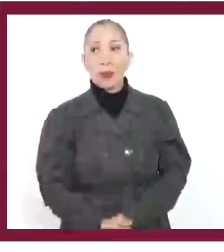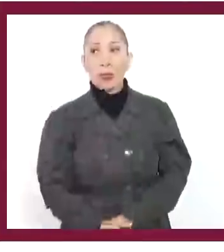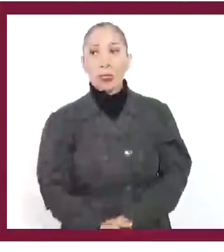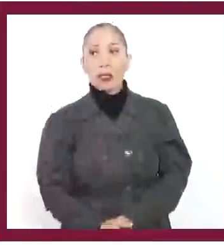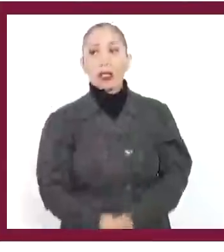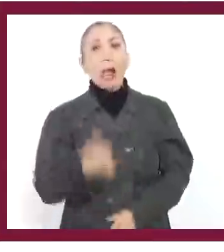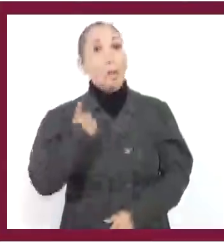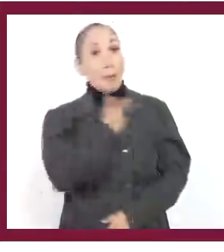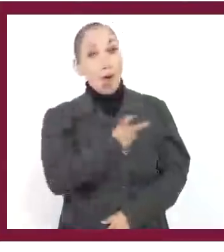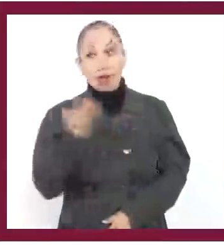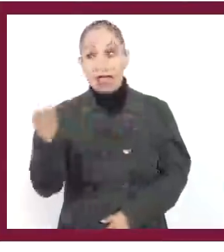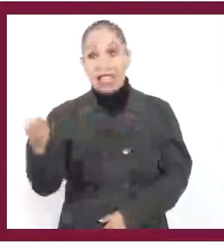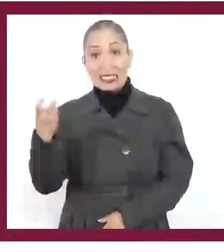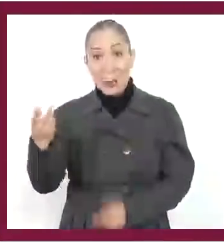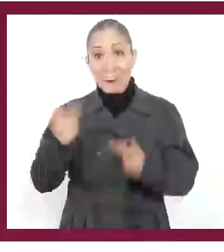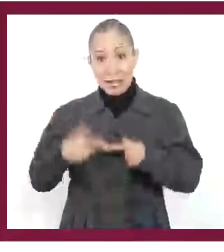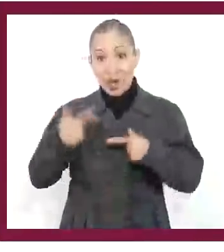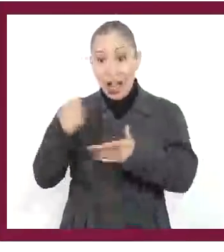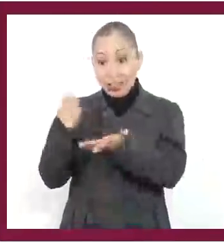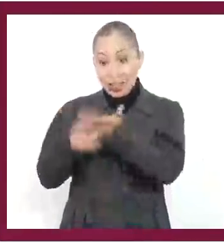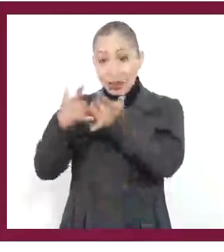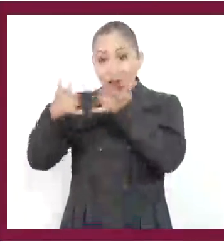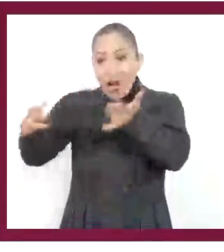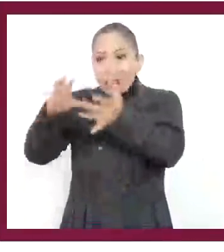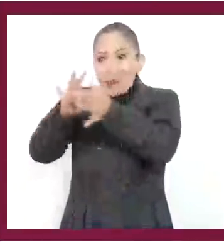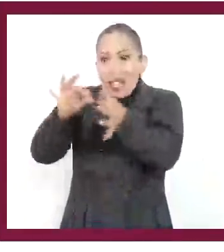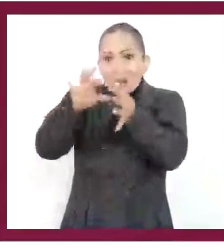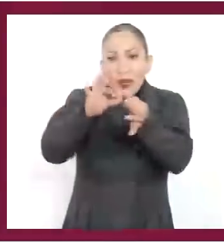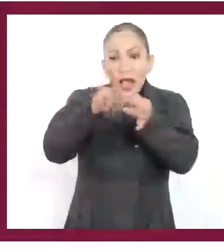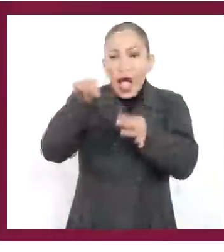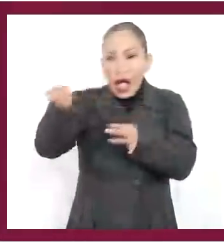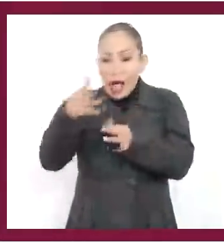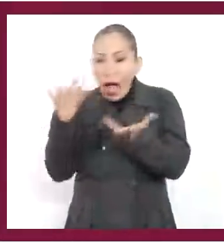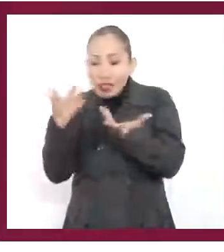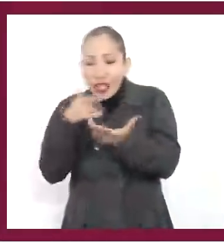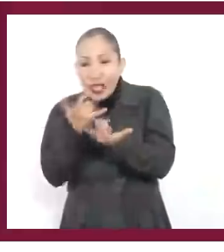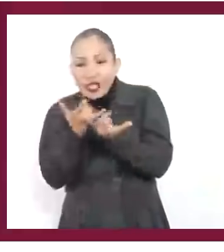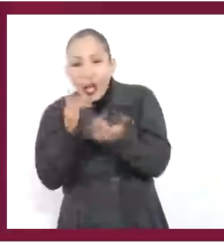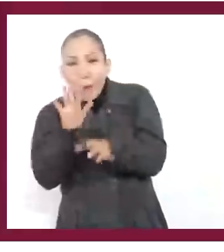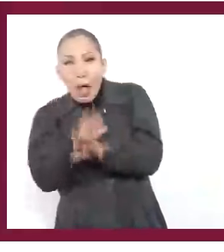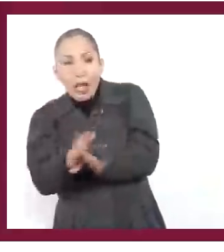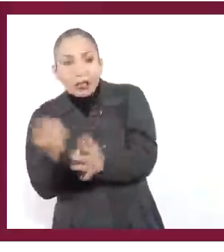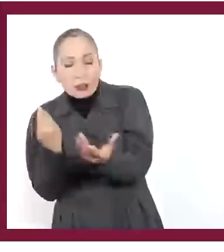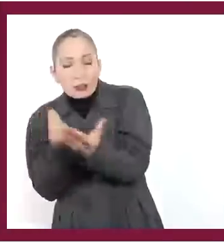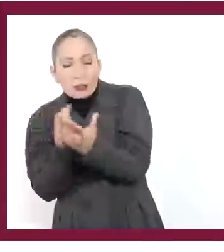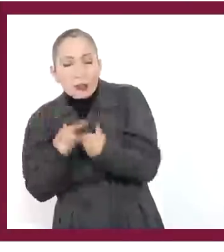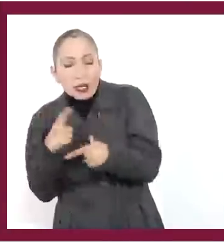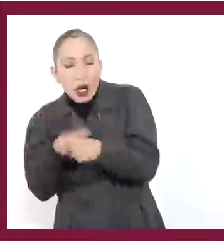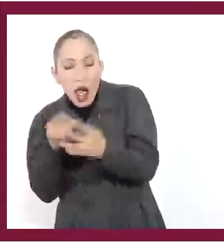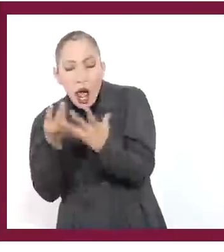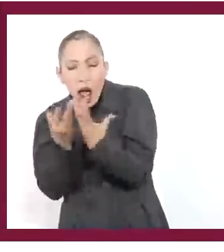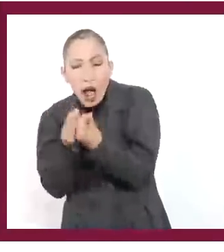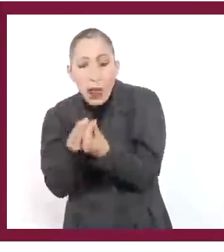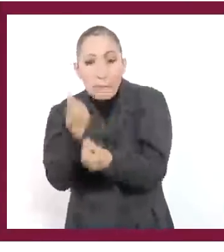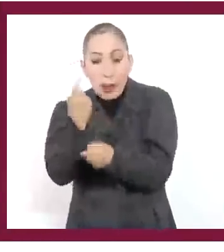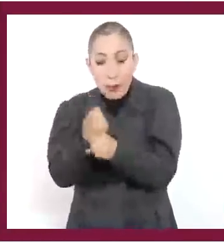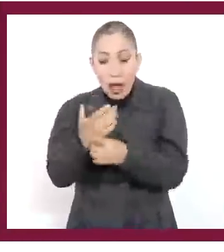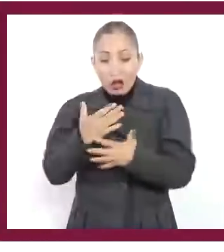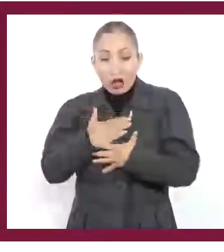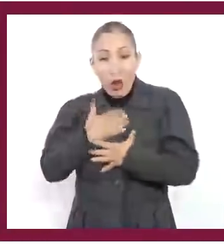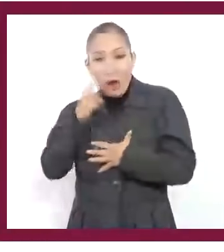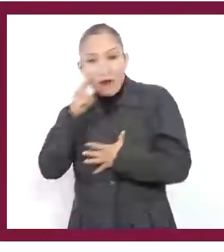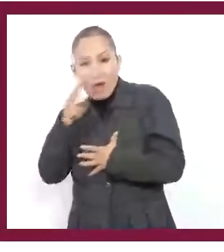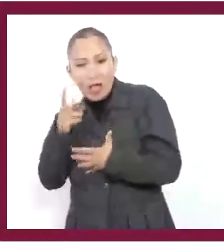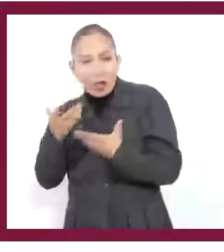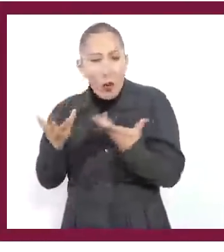Lo que más me gusta de este tipo de narrador es que construye un espacio narrativo más íntimo. Emplea la primera persona y con esta